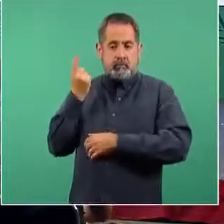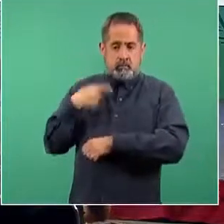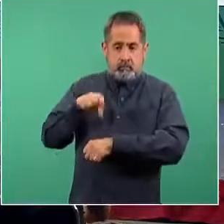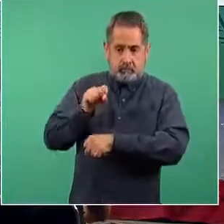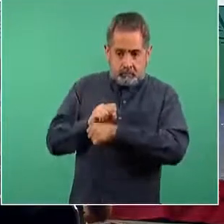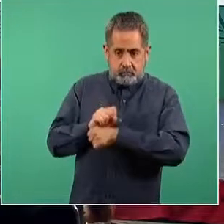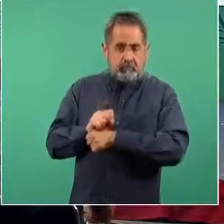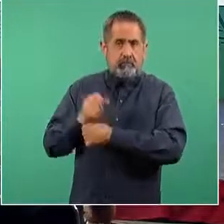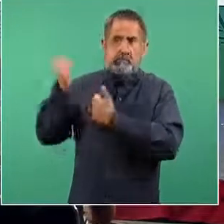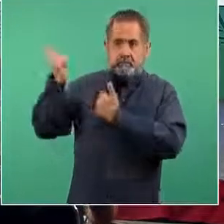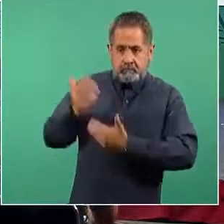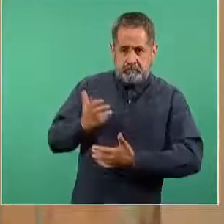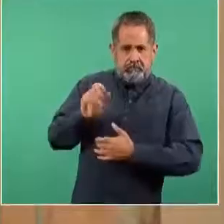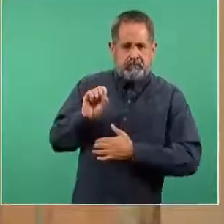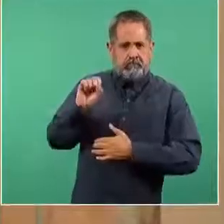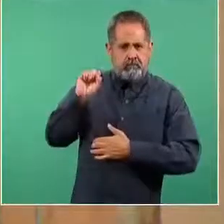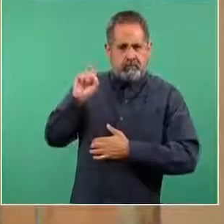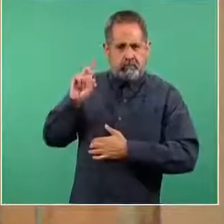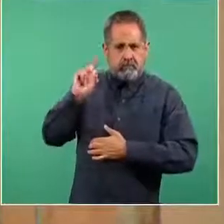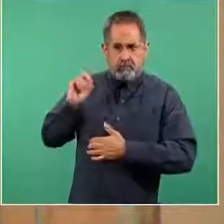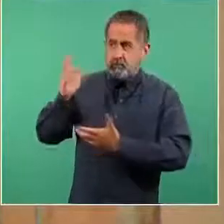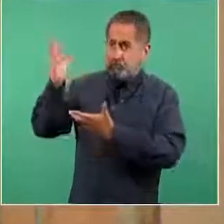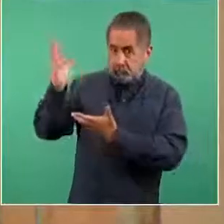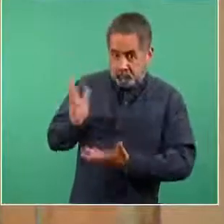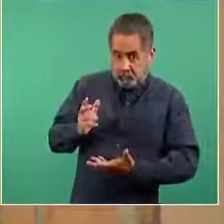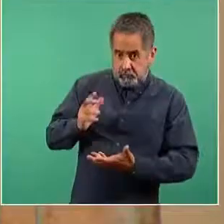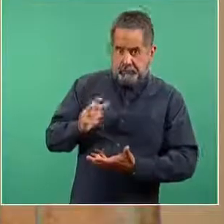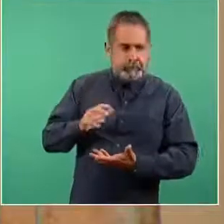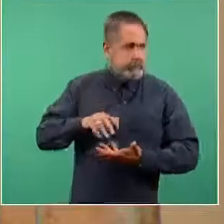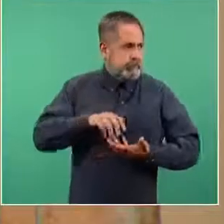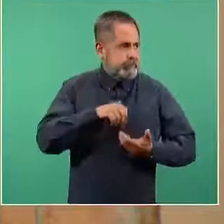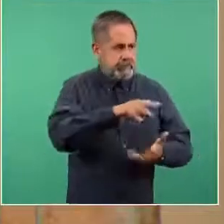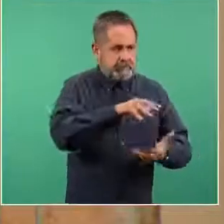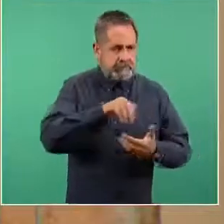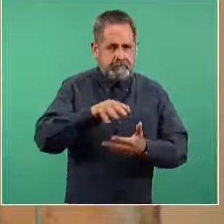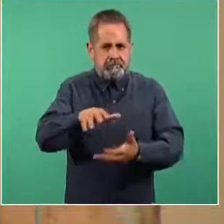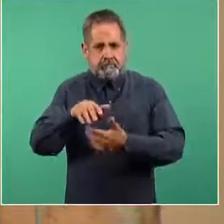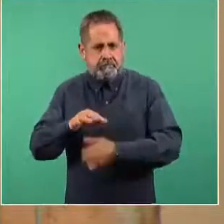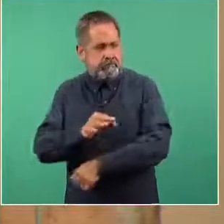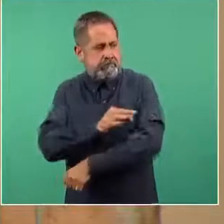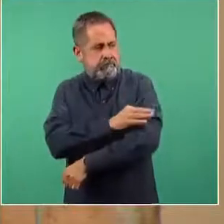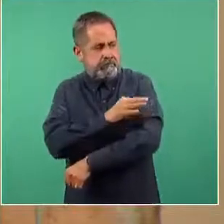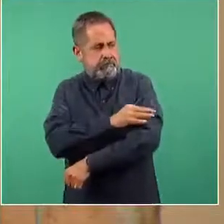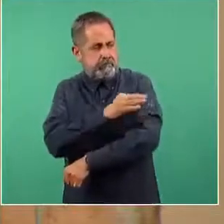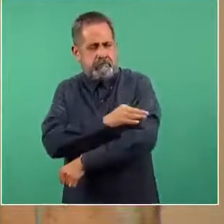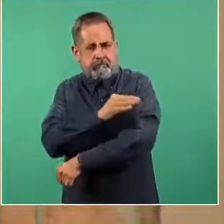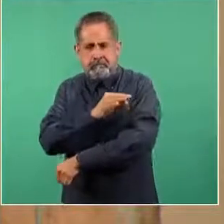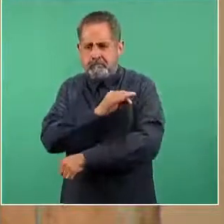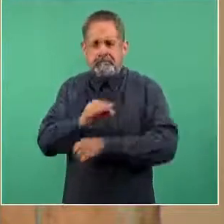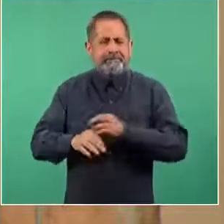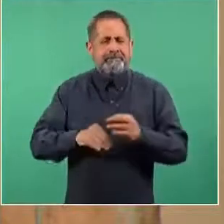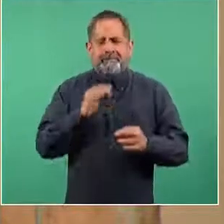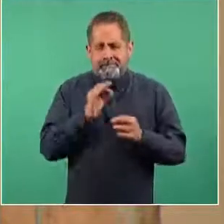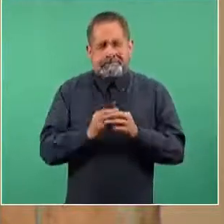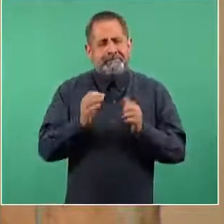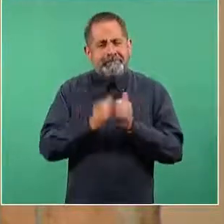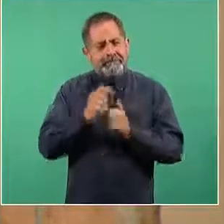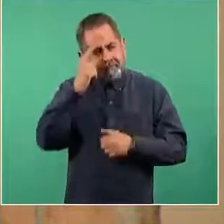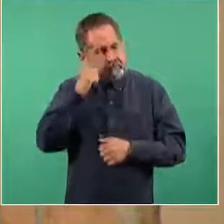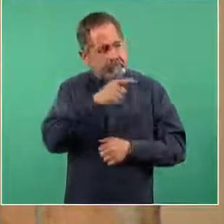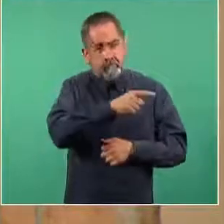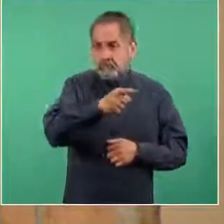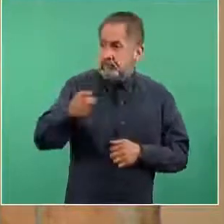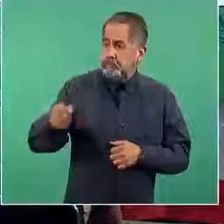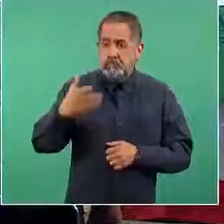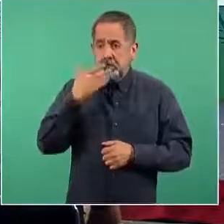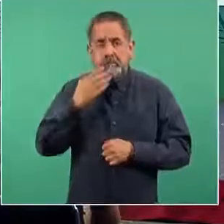semana y los primeros días de esta, pues bueno, todas estas vacunas obviamente han contribuido a que a través de su distribución las